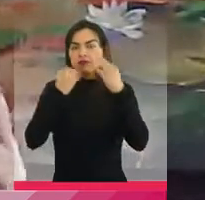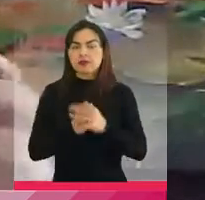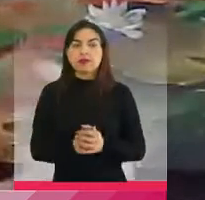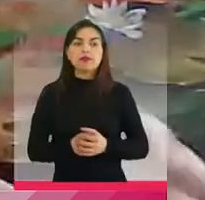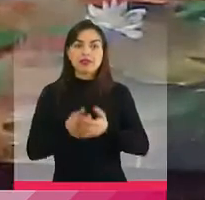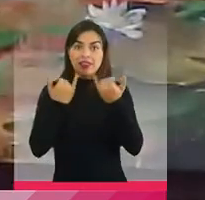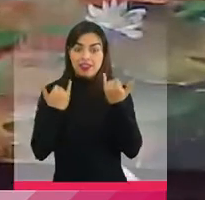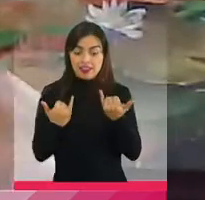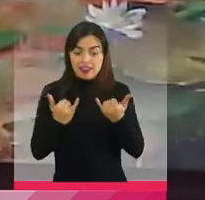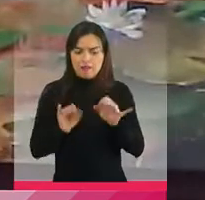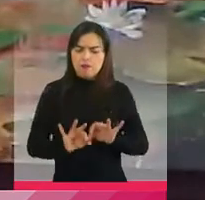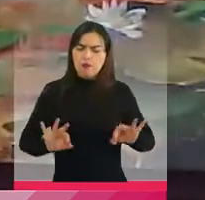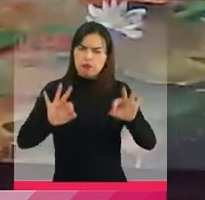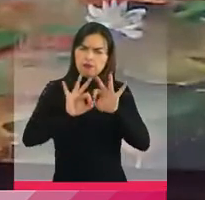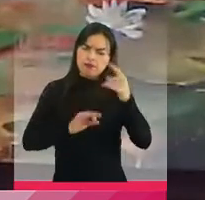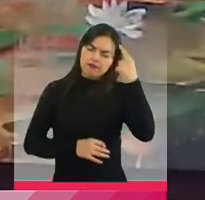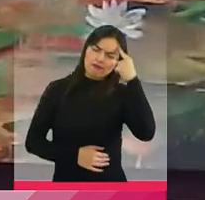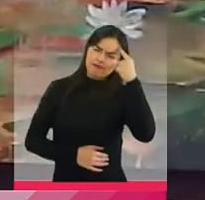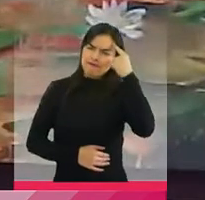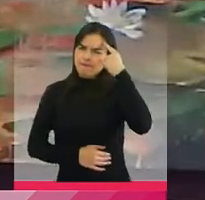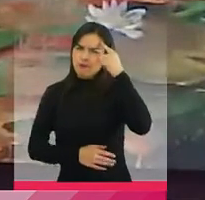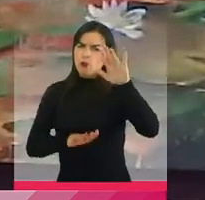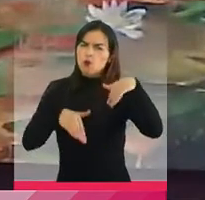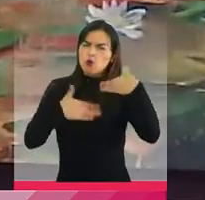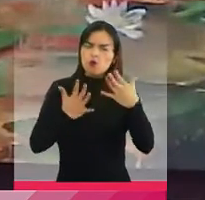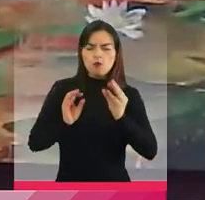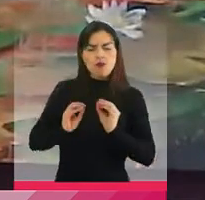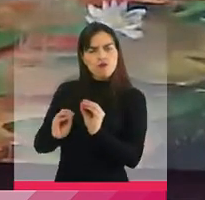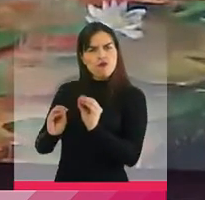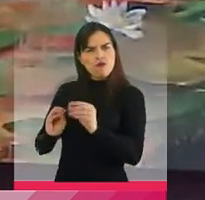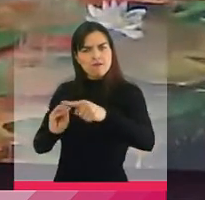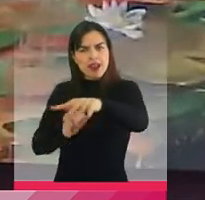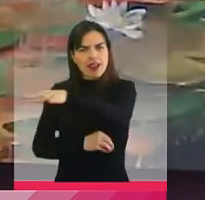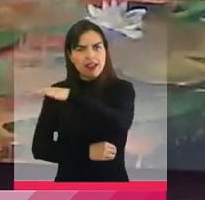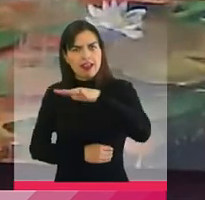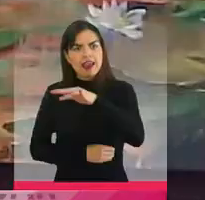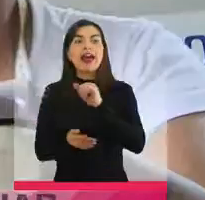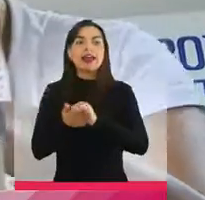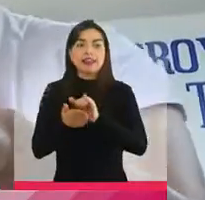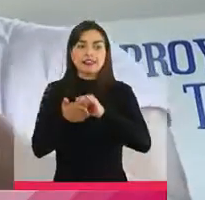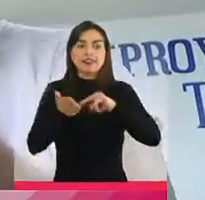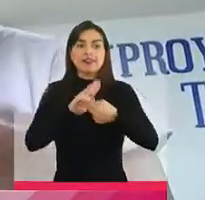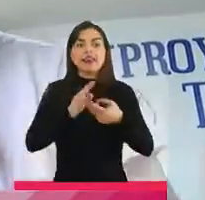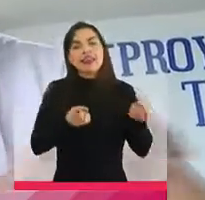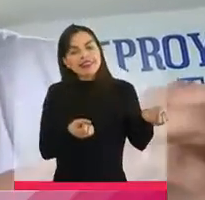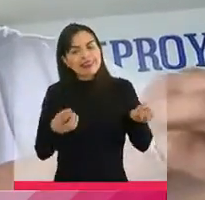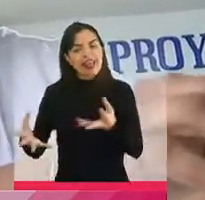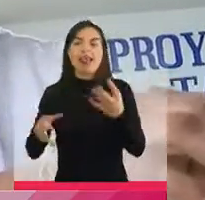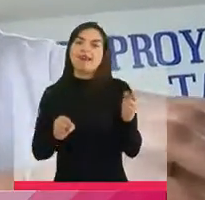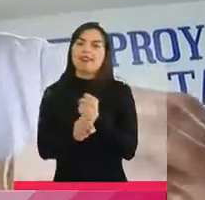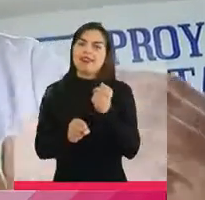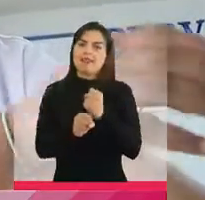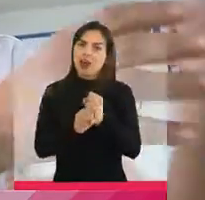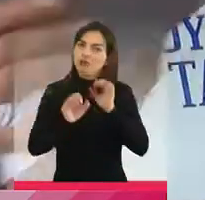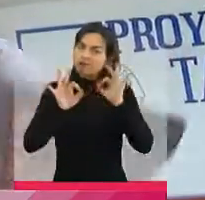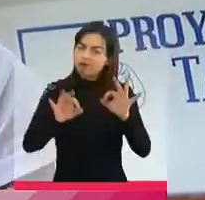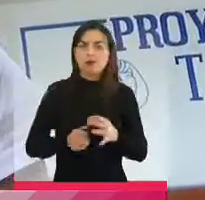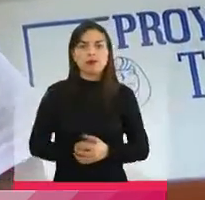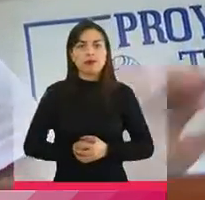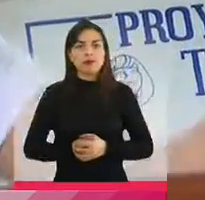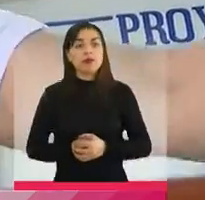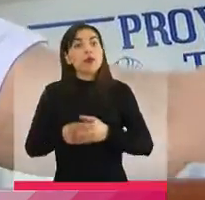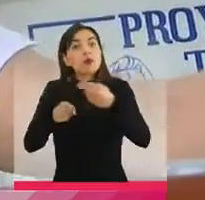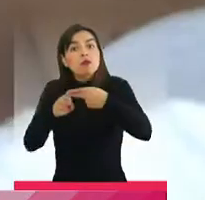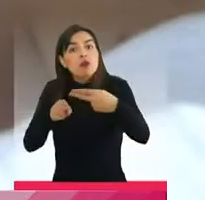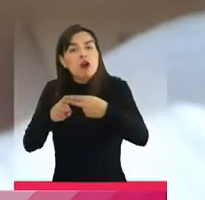formar y sobre todo hacer ese match y de alguna manera generar más oportunidades laborales. En los próximos días se realizará la apertura de los